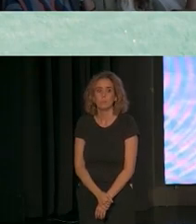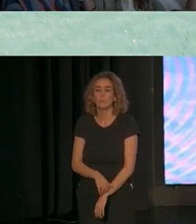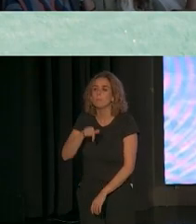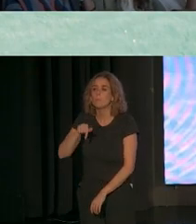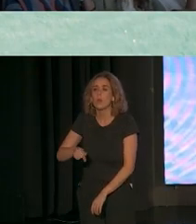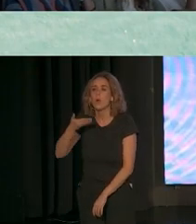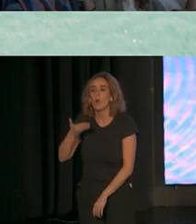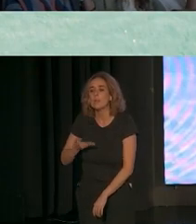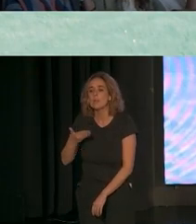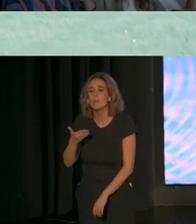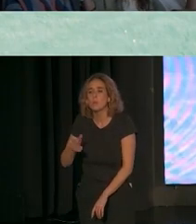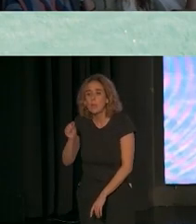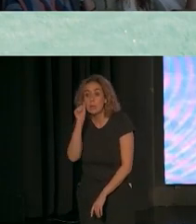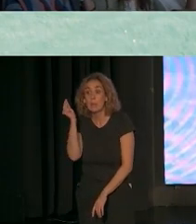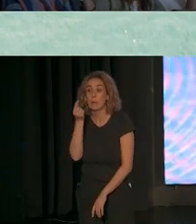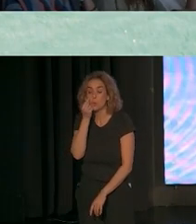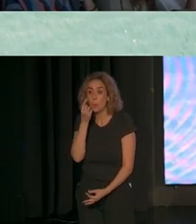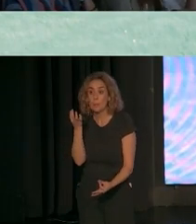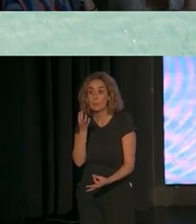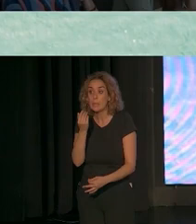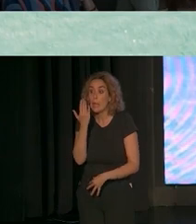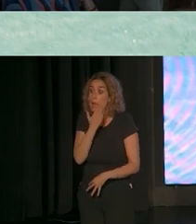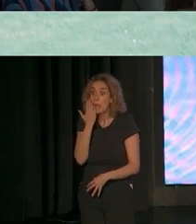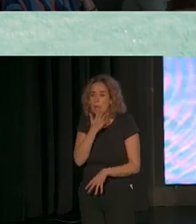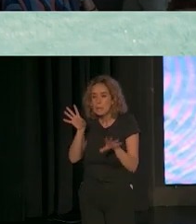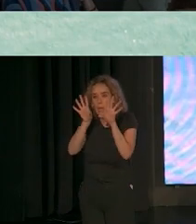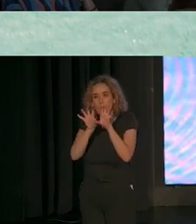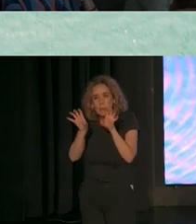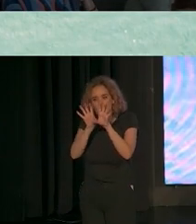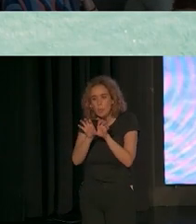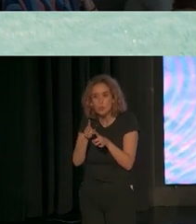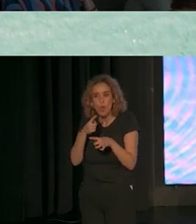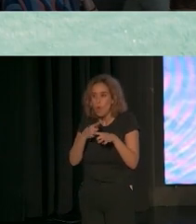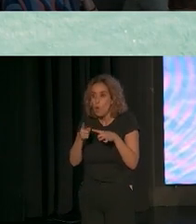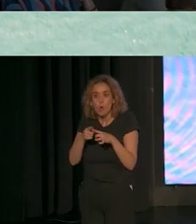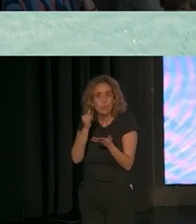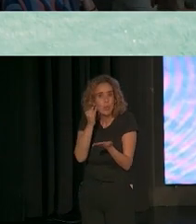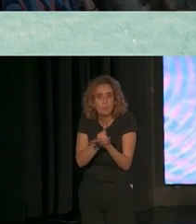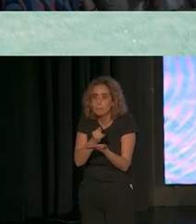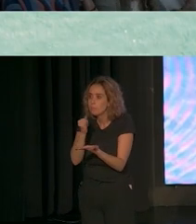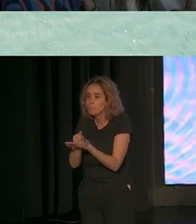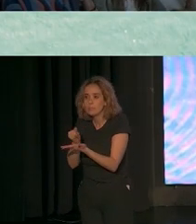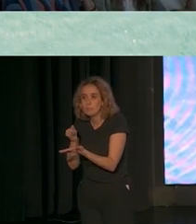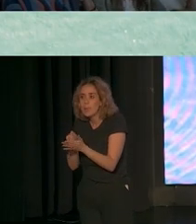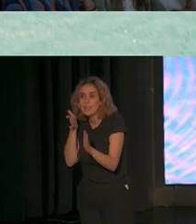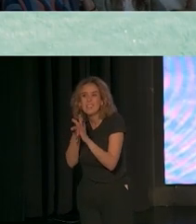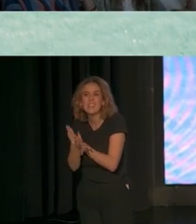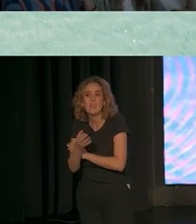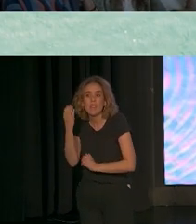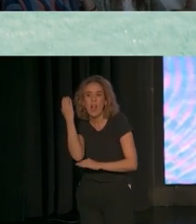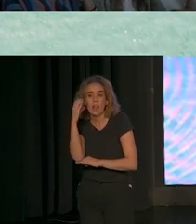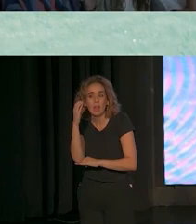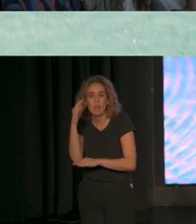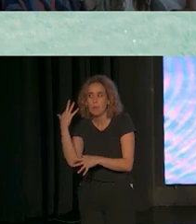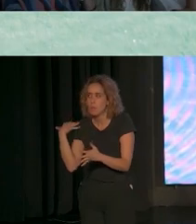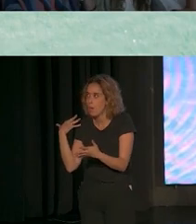Es importante darnos cuenta de que lo que se aprende en el colegio está basado en evidencias y eso significa que tiene ciencia detrás. Y